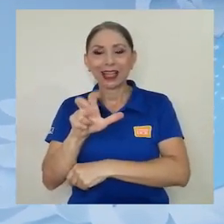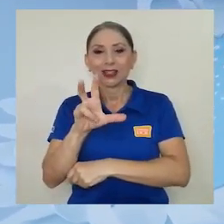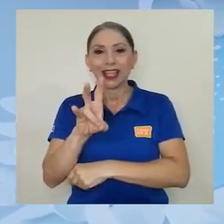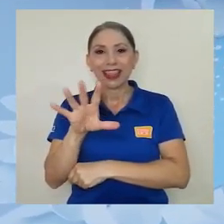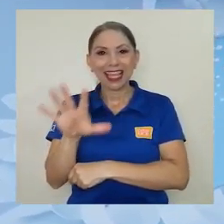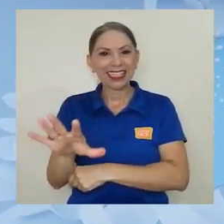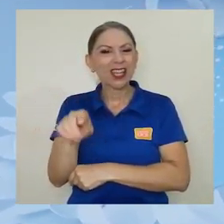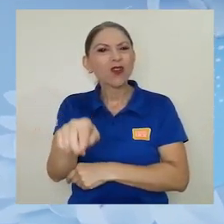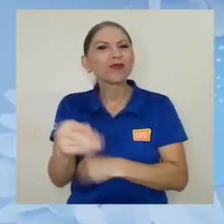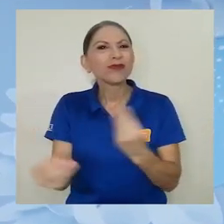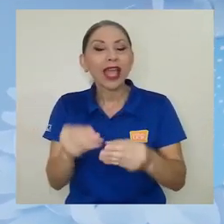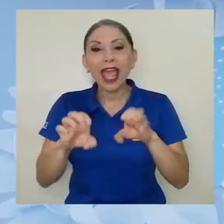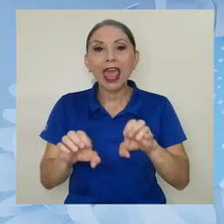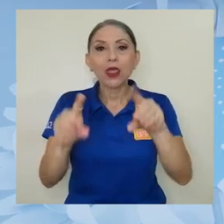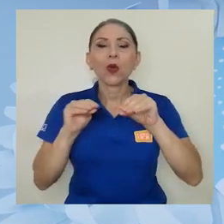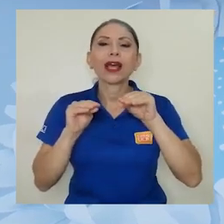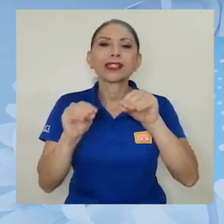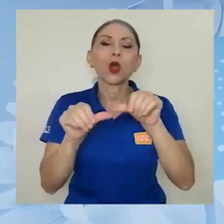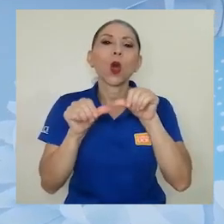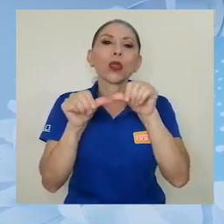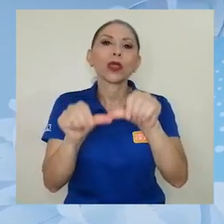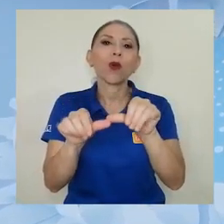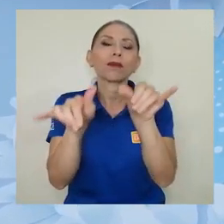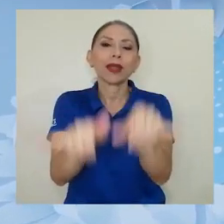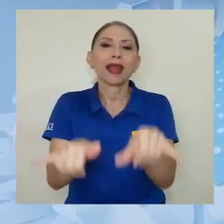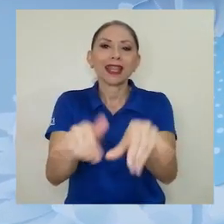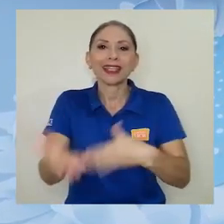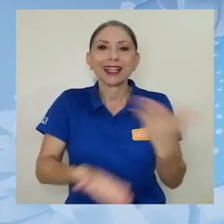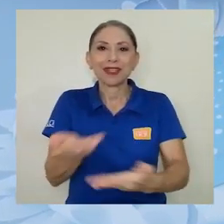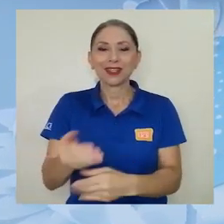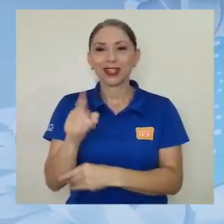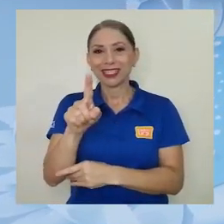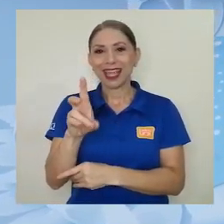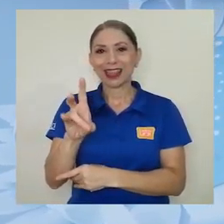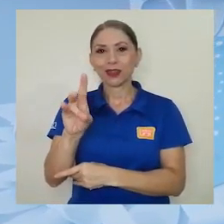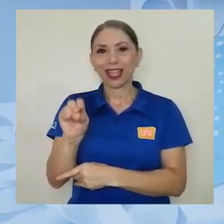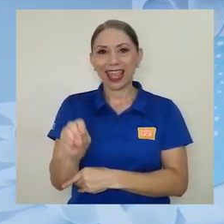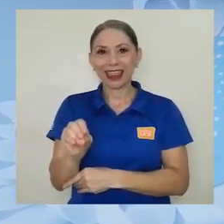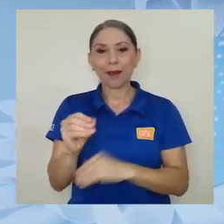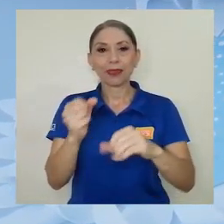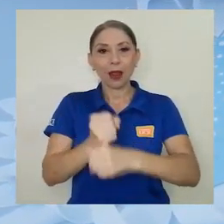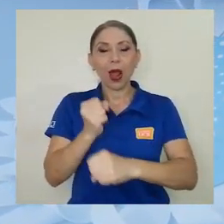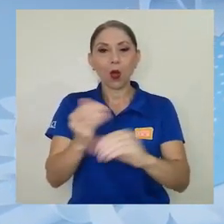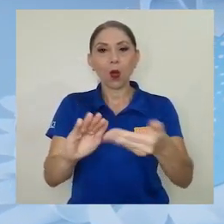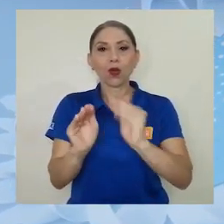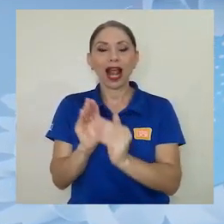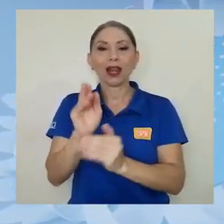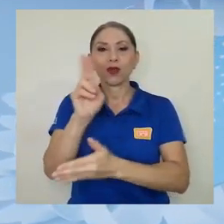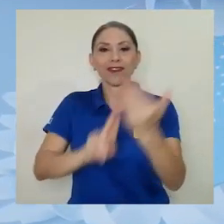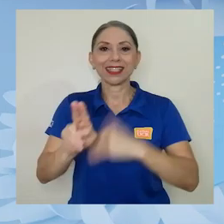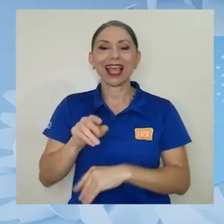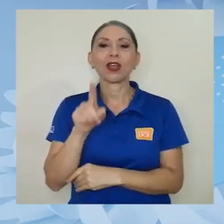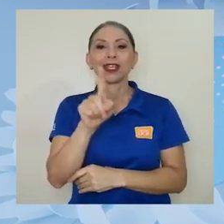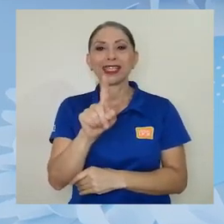corresponden a Educación Continua, Permanente y Servicios, 170 a Trabajo Comunal Universitario,